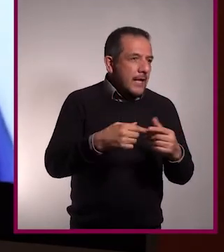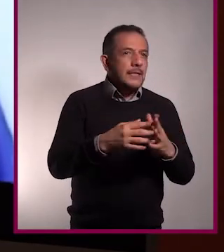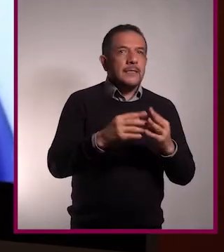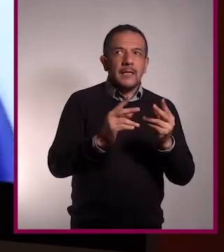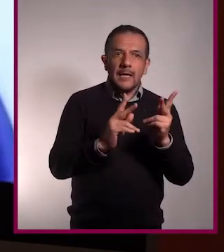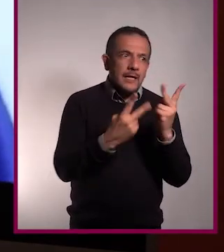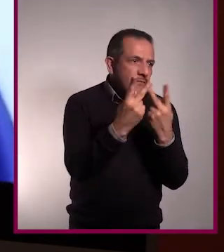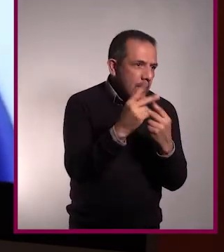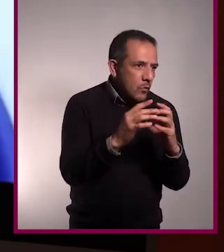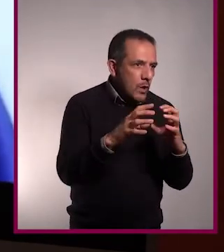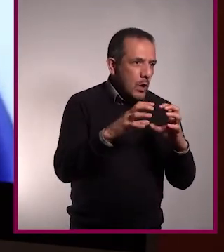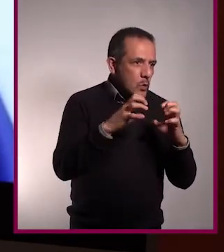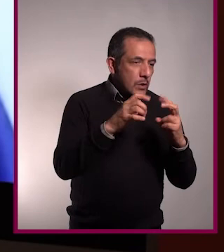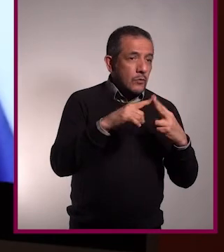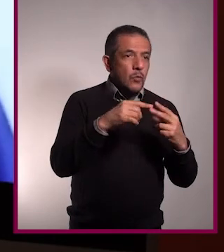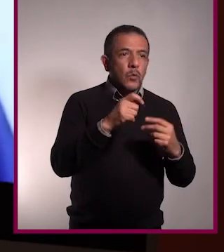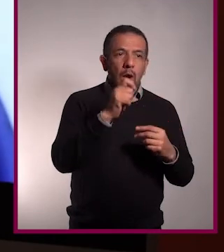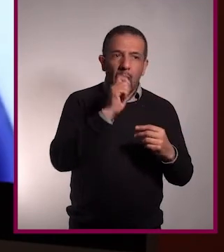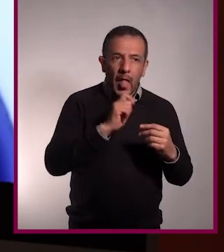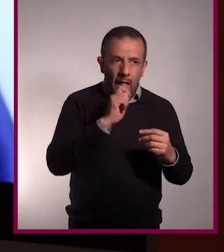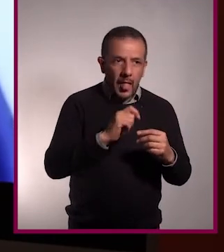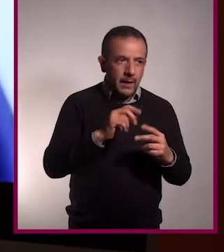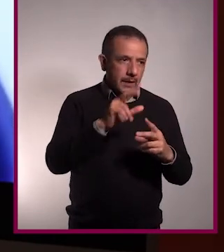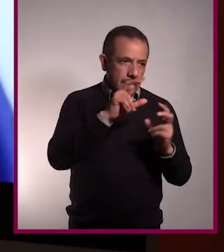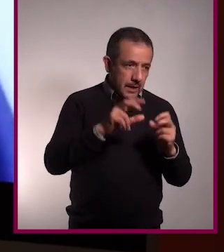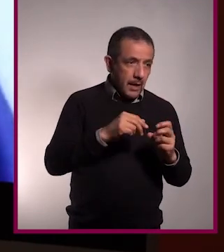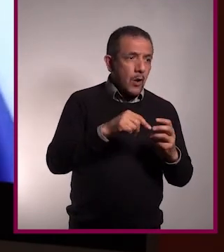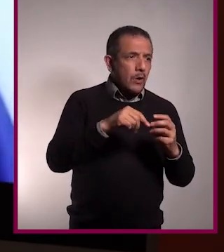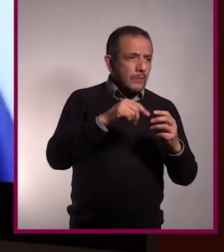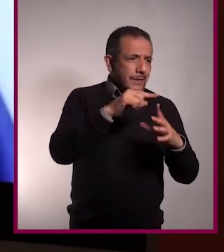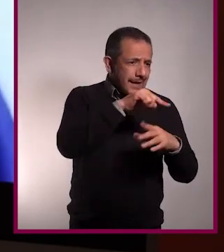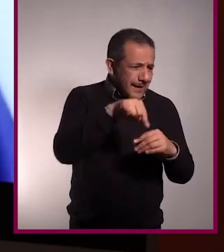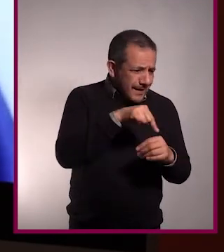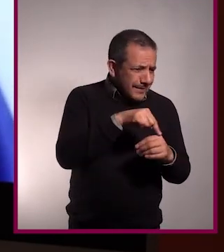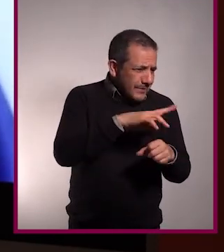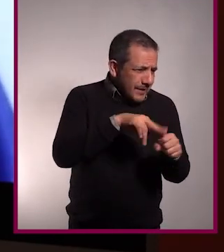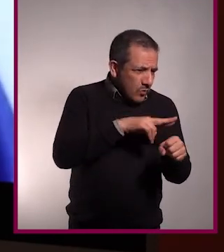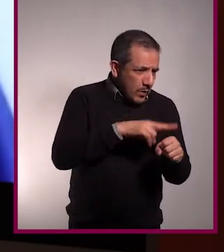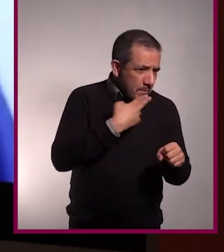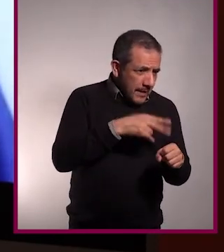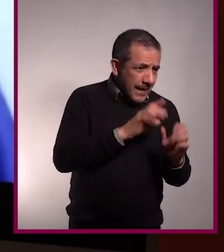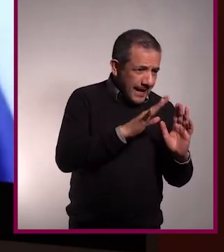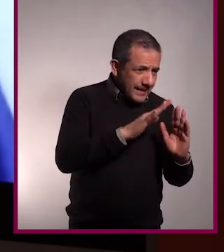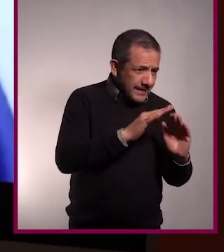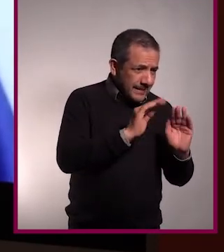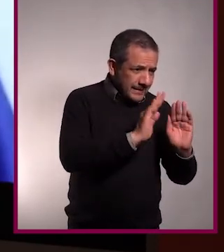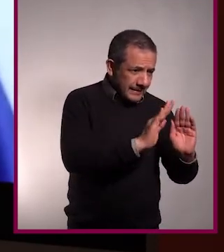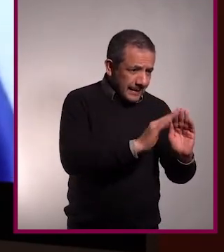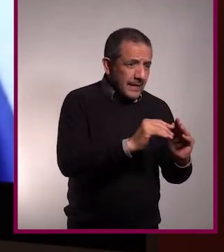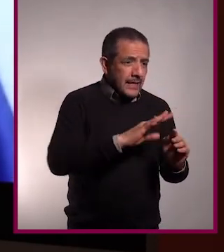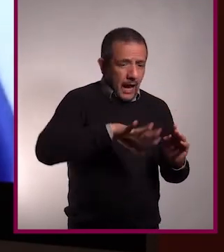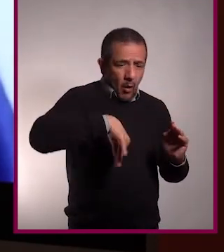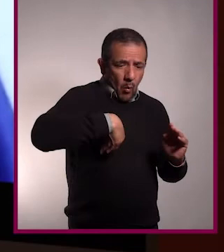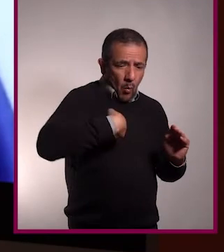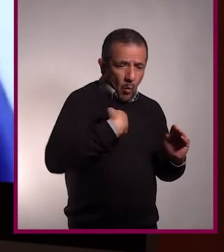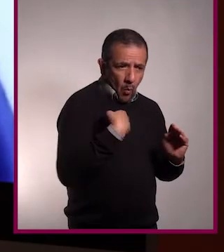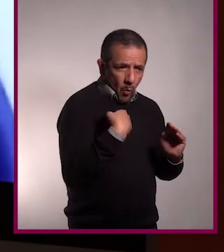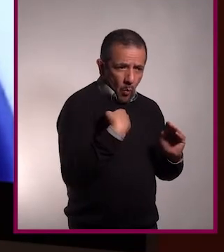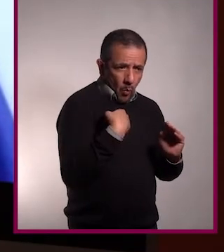las verduras congeladas, una paleta helada de lo más natural y lo que conserva sus